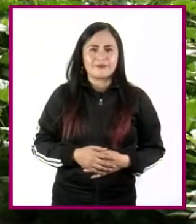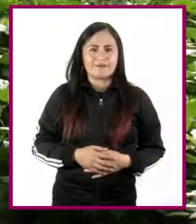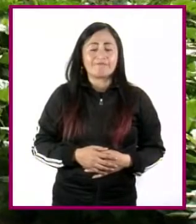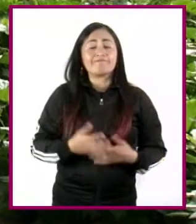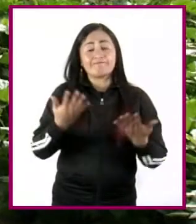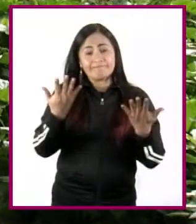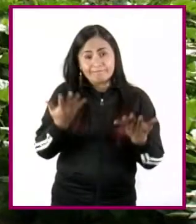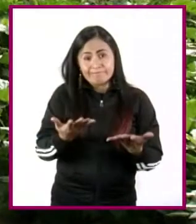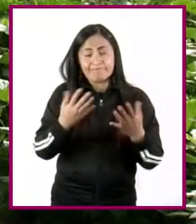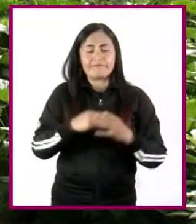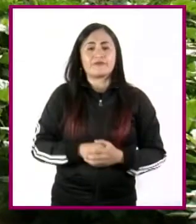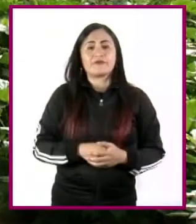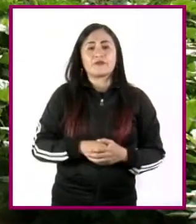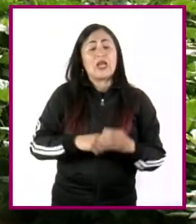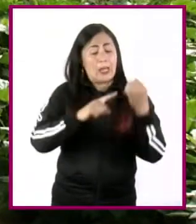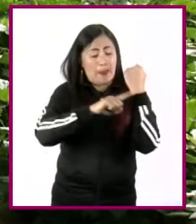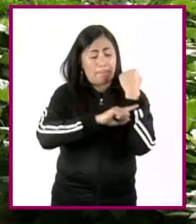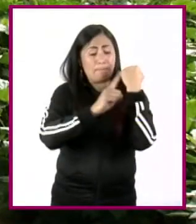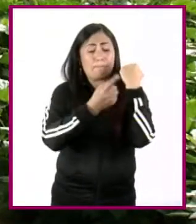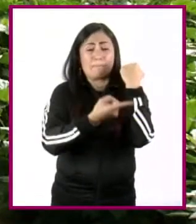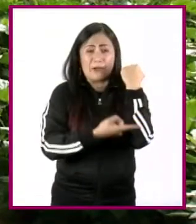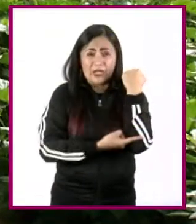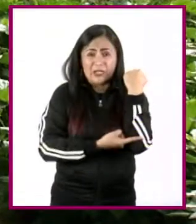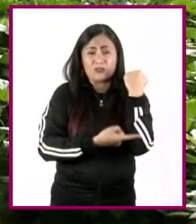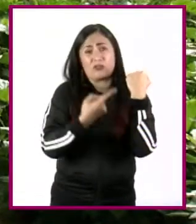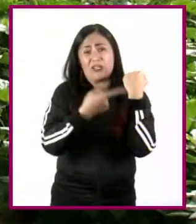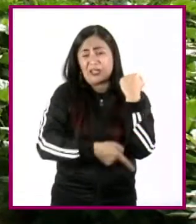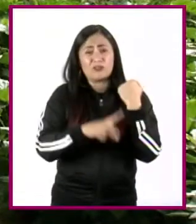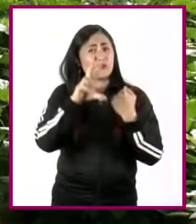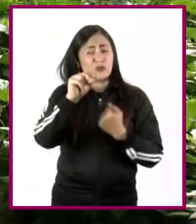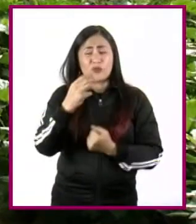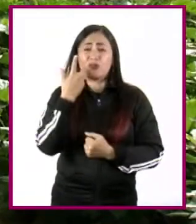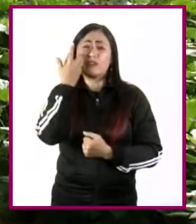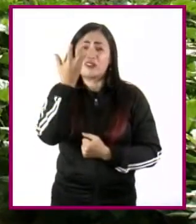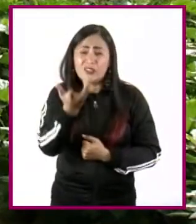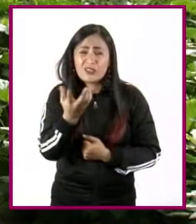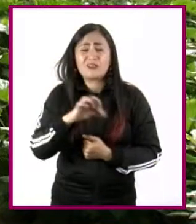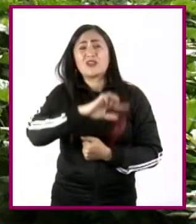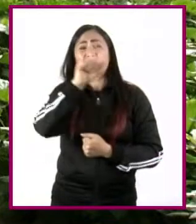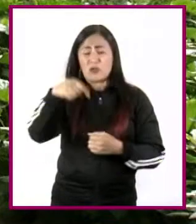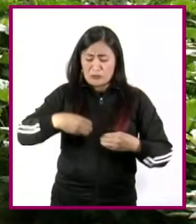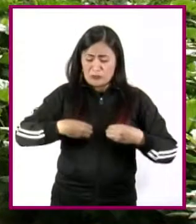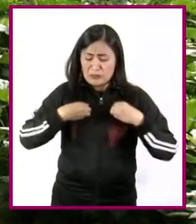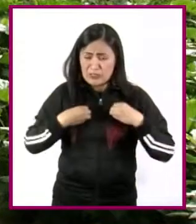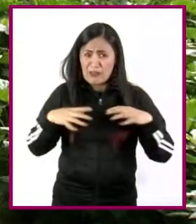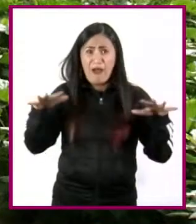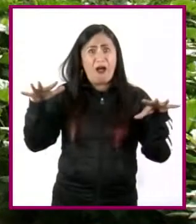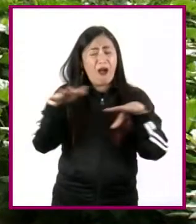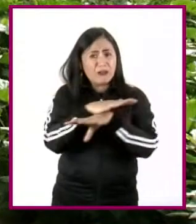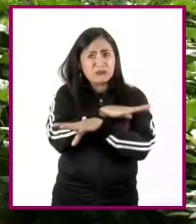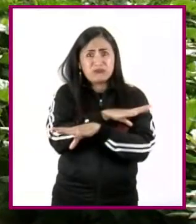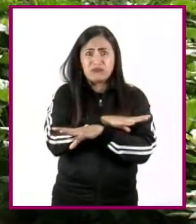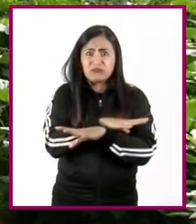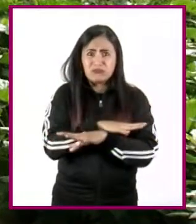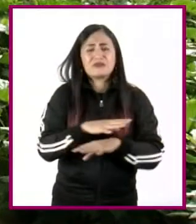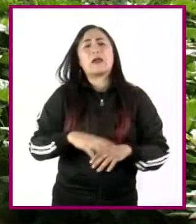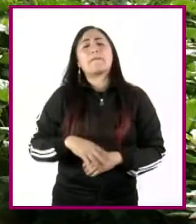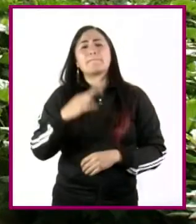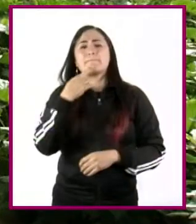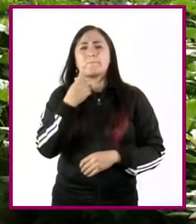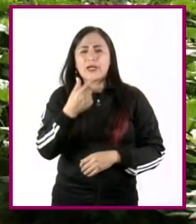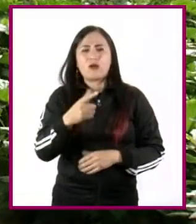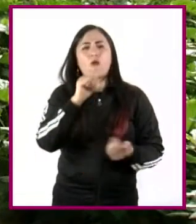Para evitar pasar por un embarazo no deseado que pueda cambiar toda nuestra vida, lo mejor es procurar llevar una vida